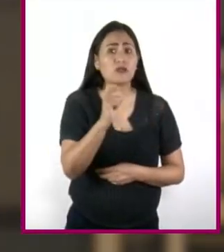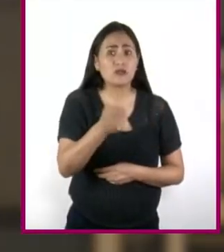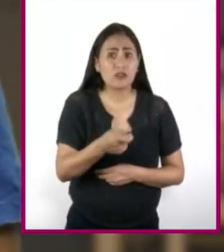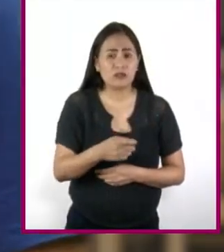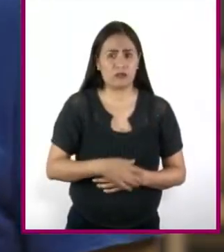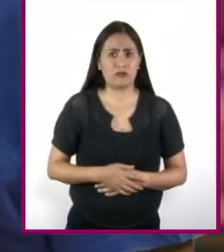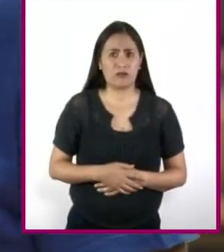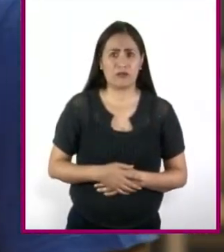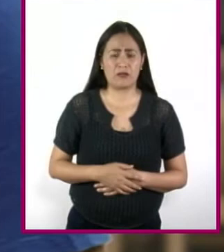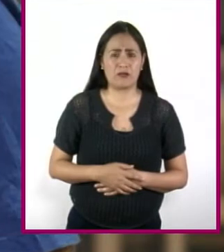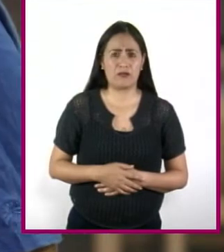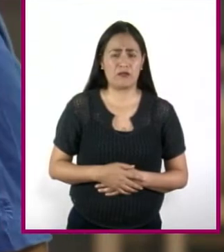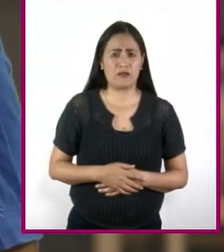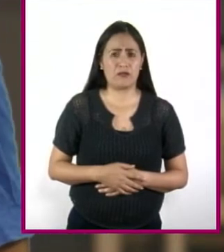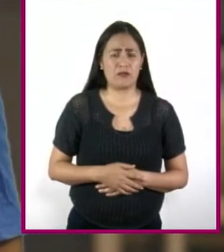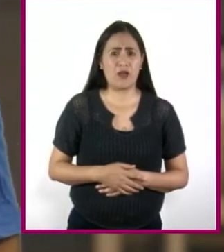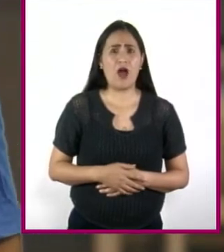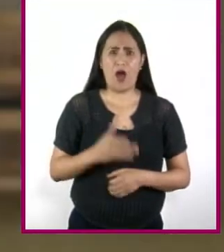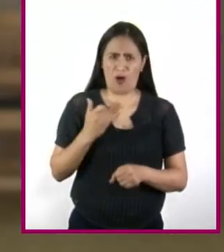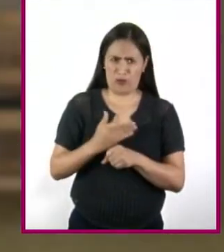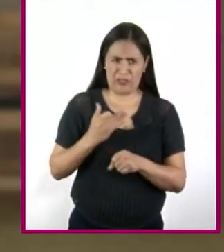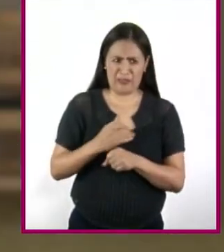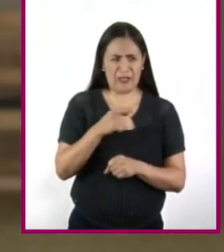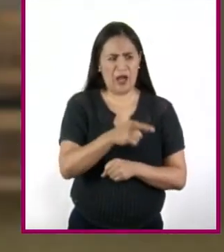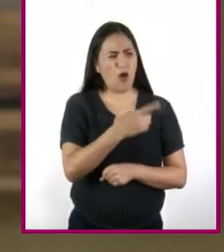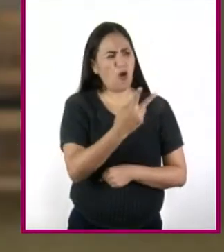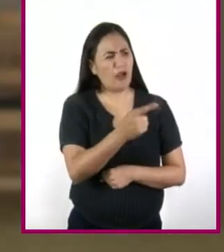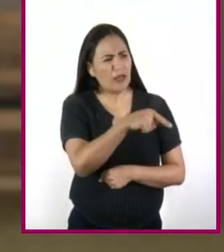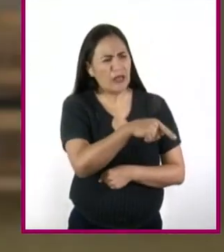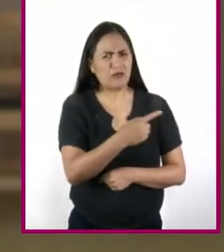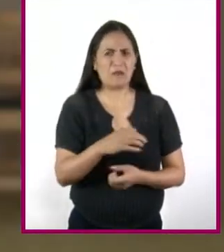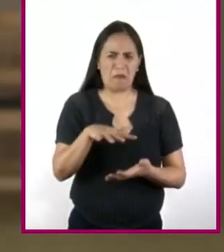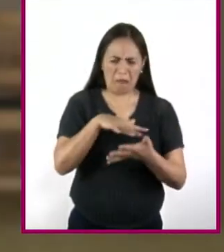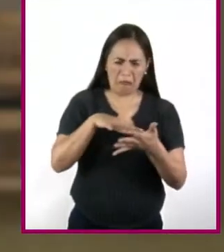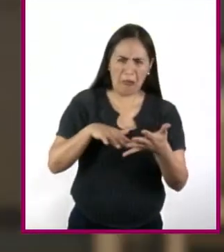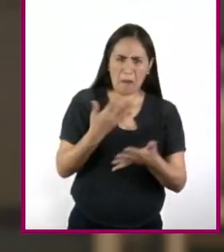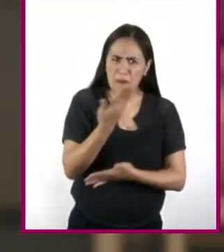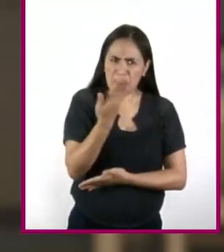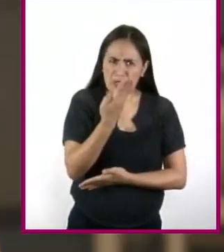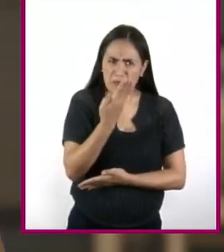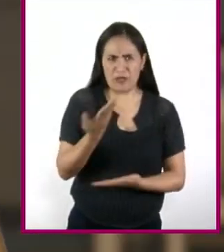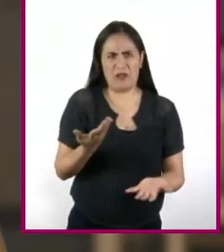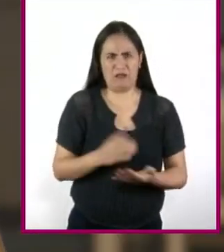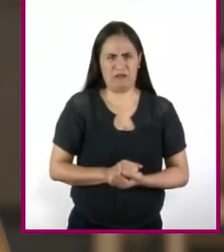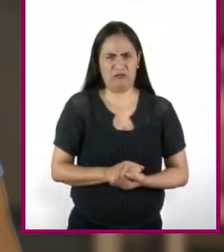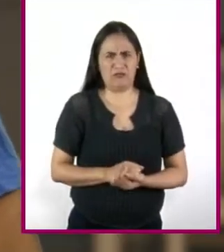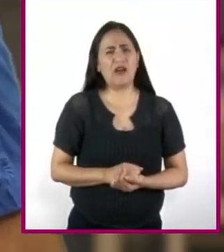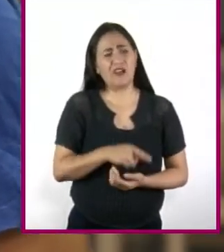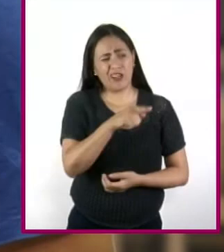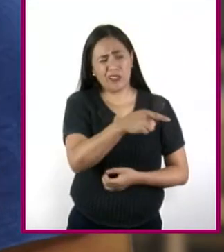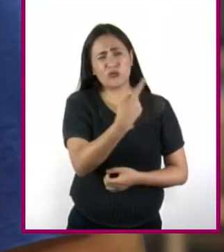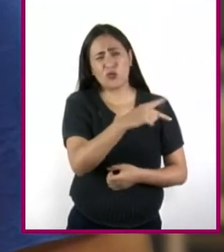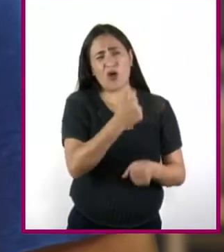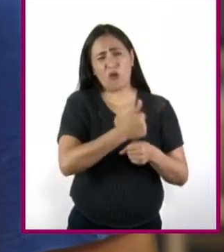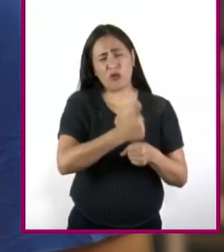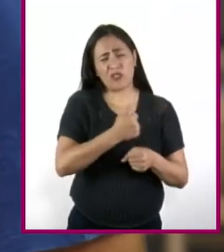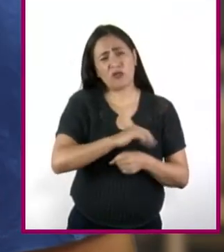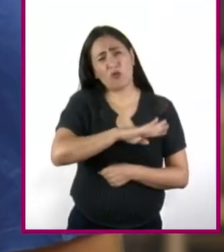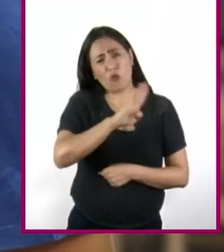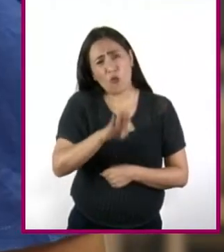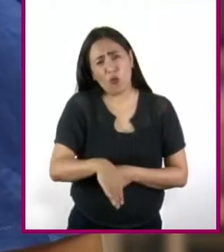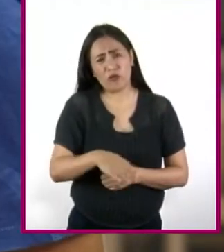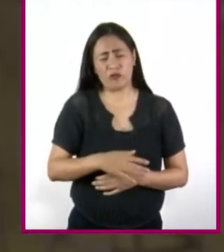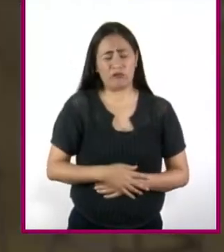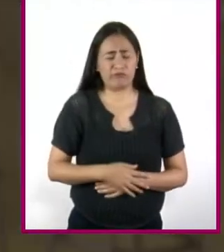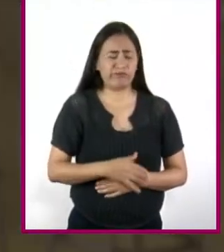de qué están hablando, que el joven anda recitando la Biblia. Es que su abuelito falleció, don George. Uy, lo siento